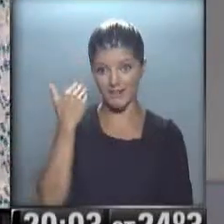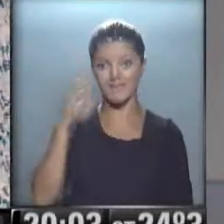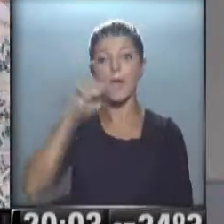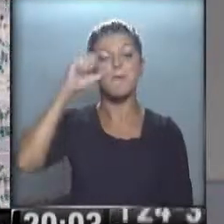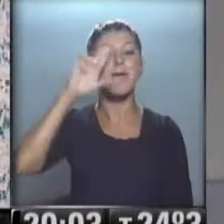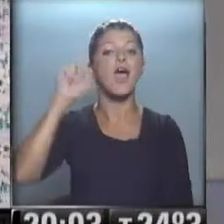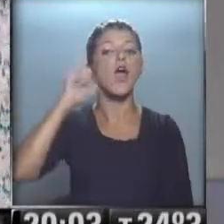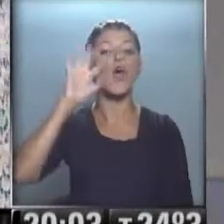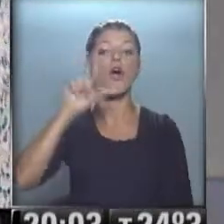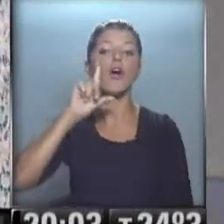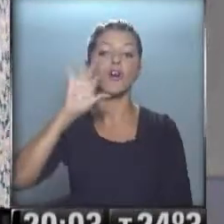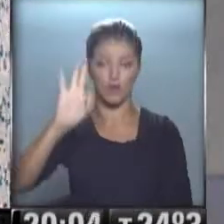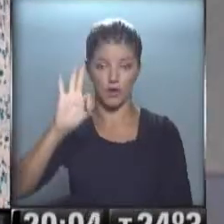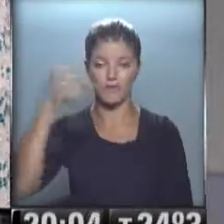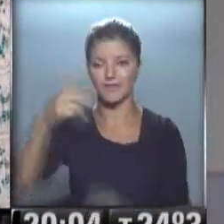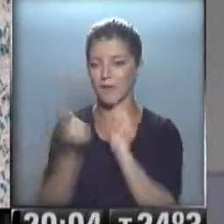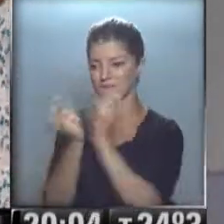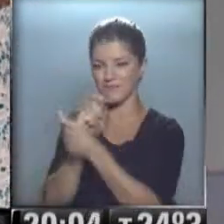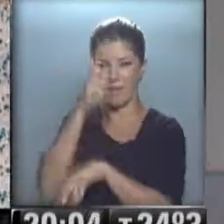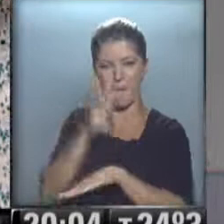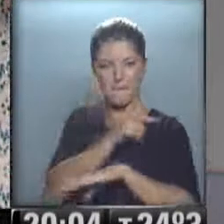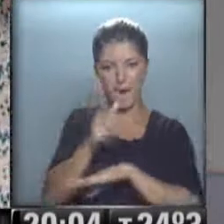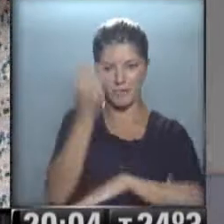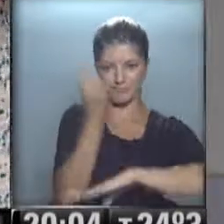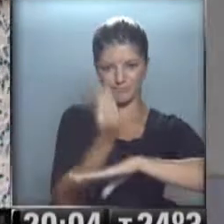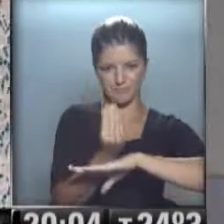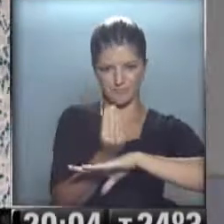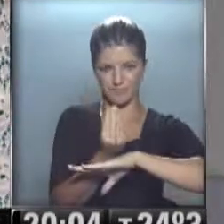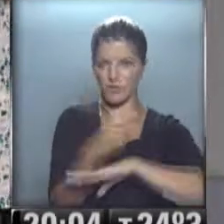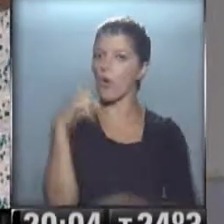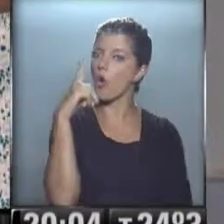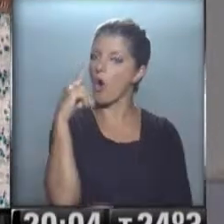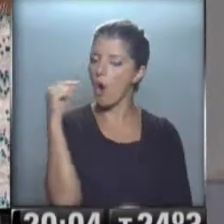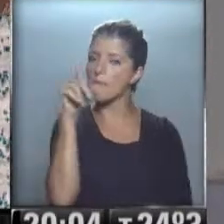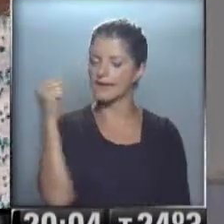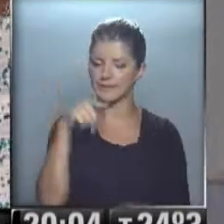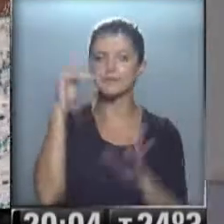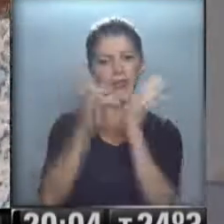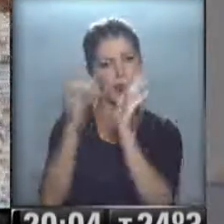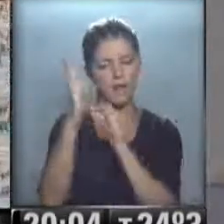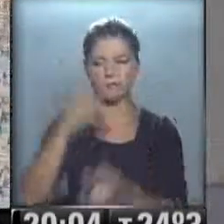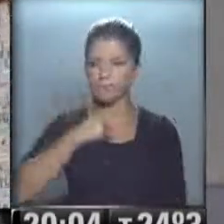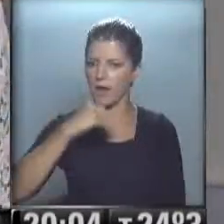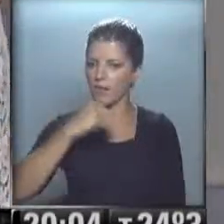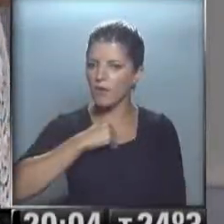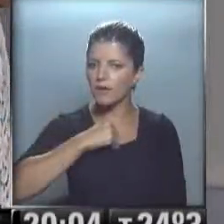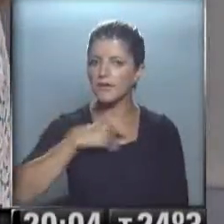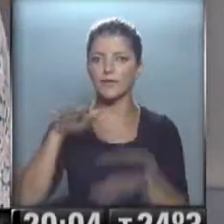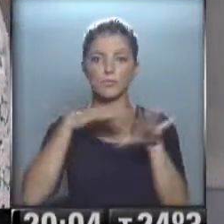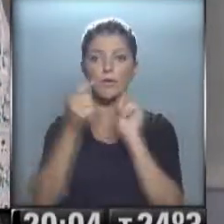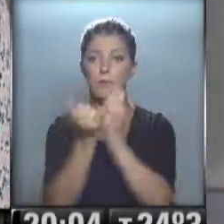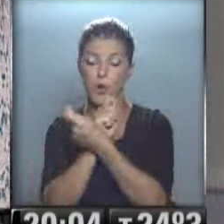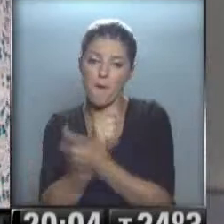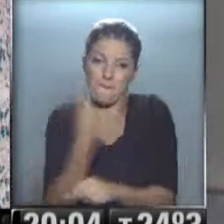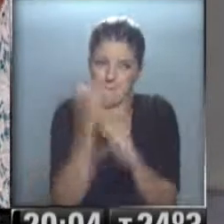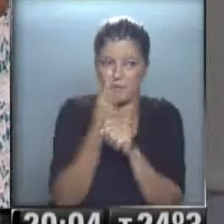se convirtió en el Papa Francisco, un hombre que ha llenado de gestos a la Iglesia Católica, que por lo menos lo primero que podemos decir